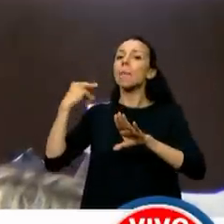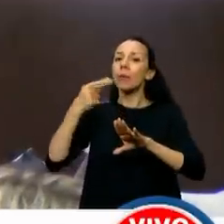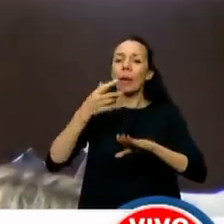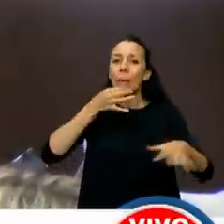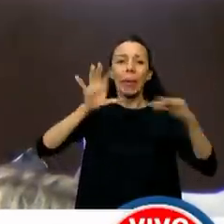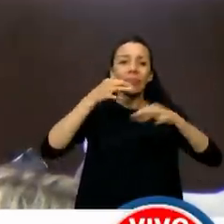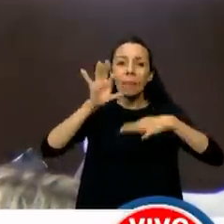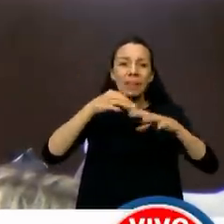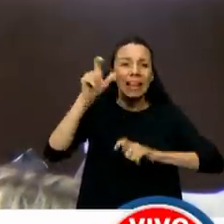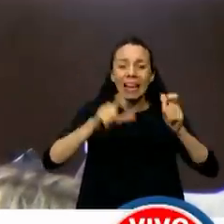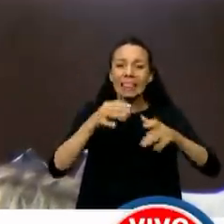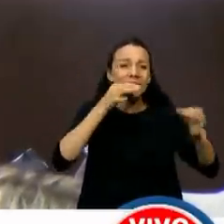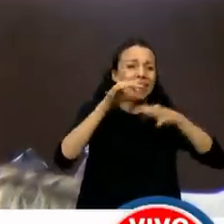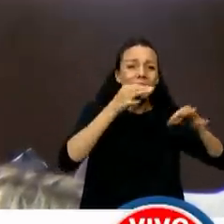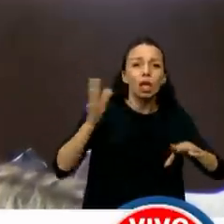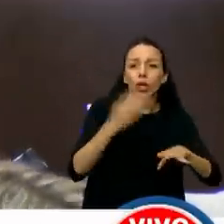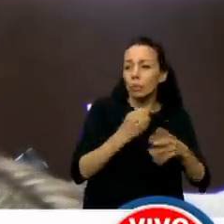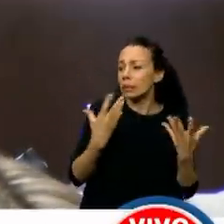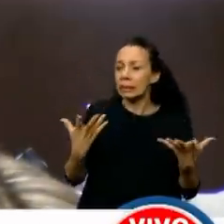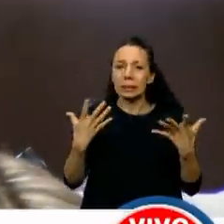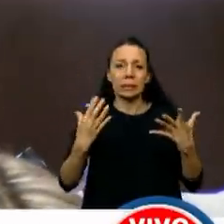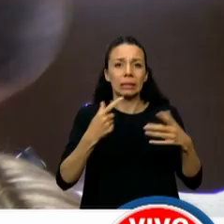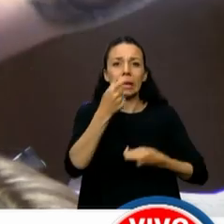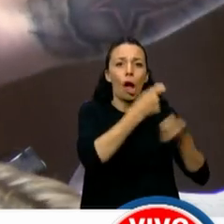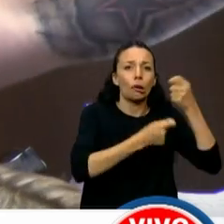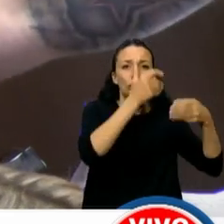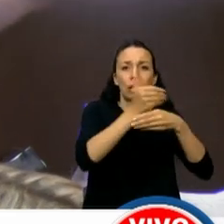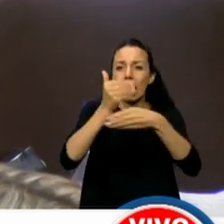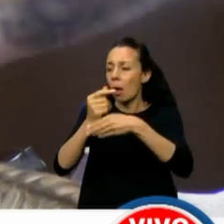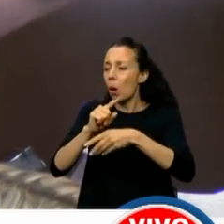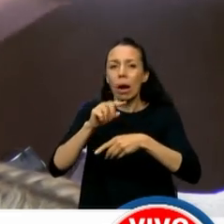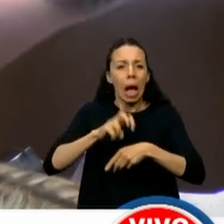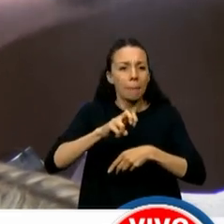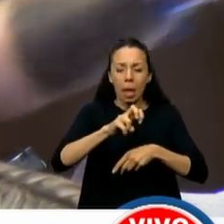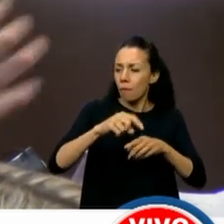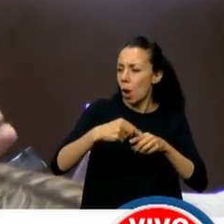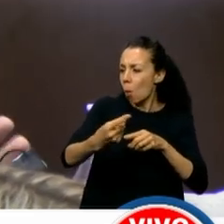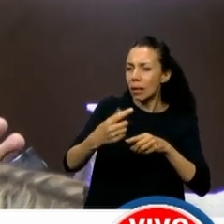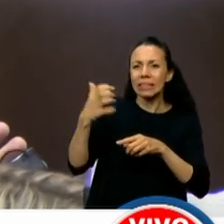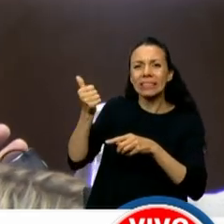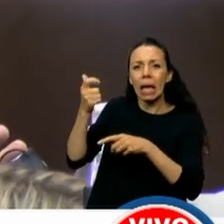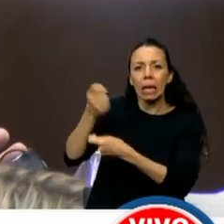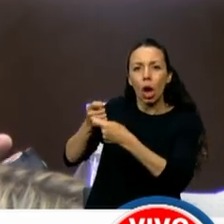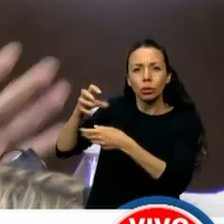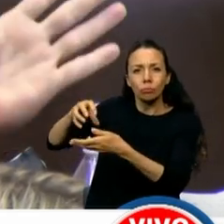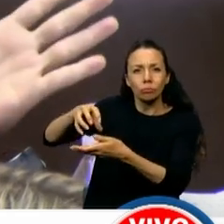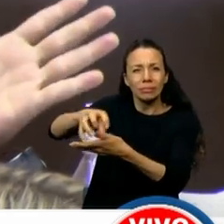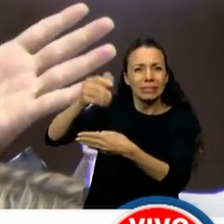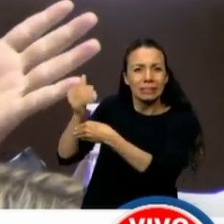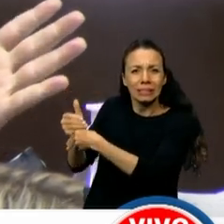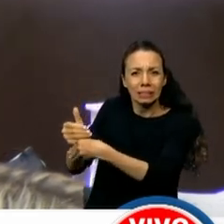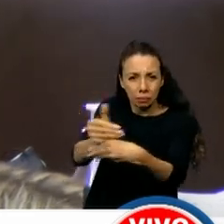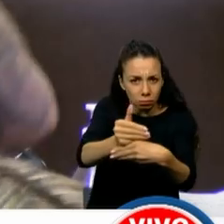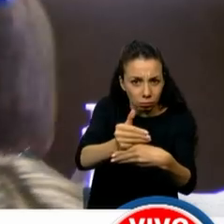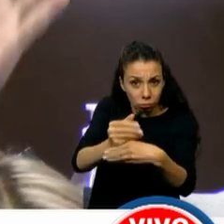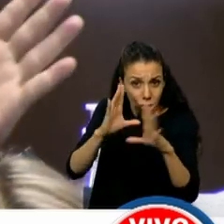todo lo que tenía pues no sabía qué hacer todos los negocios cerrados caminabas una cuadra habían seis negocios cerrados no se acuerdan de esa